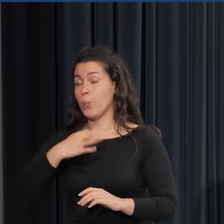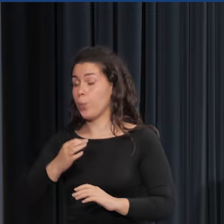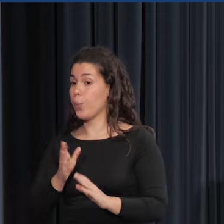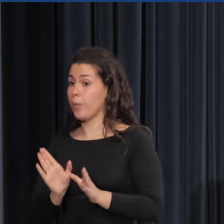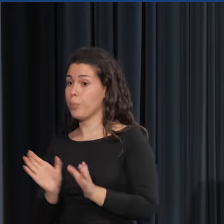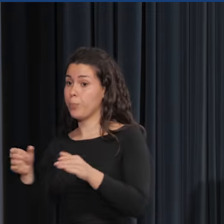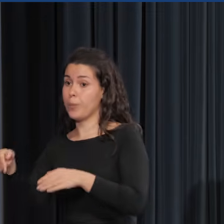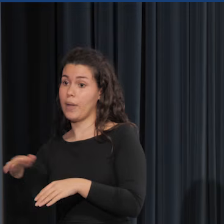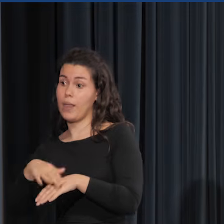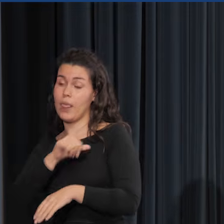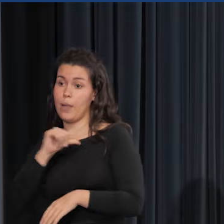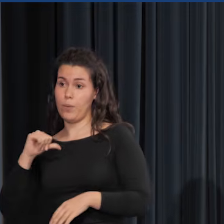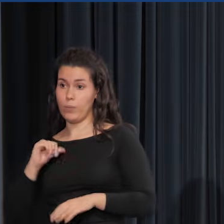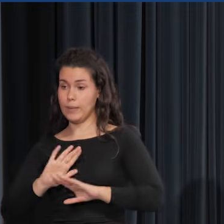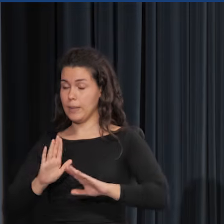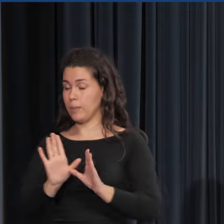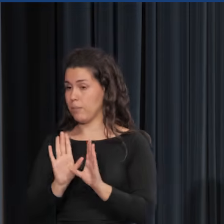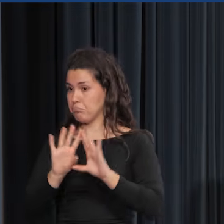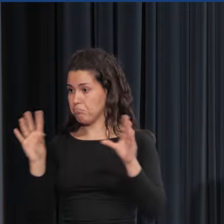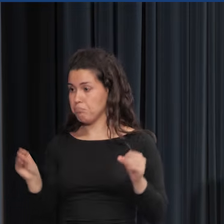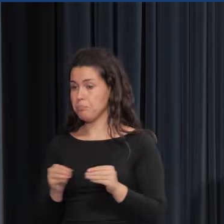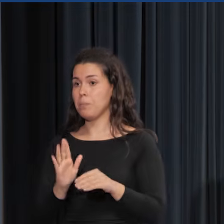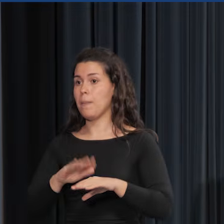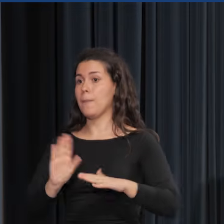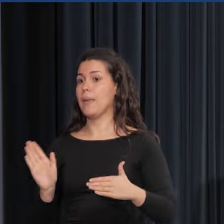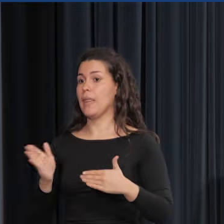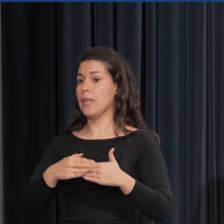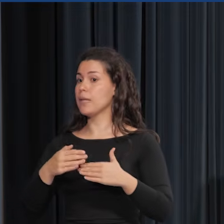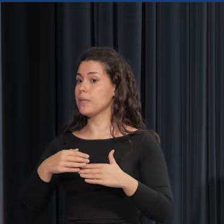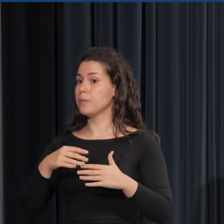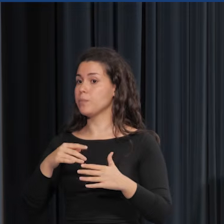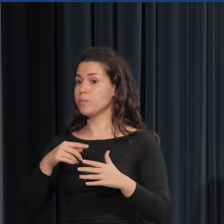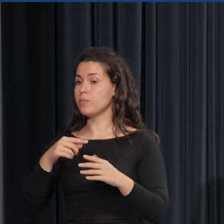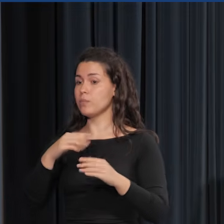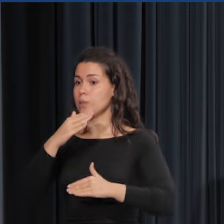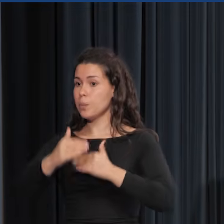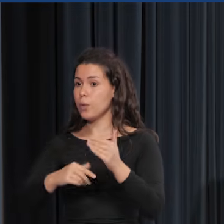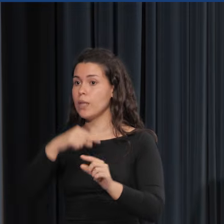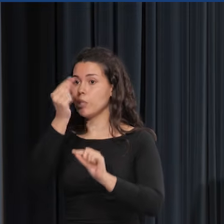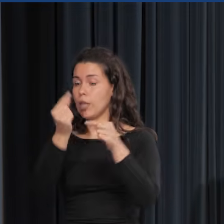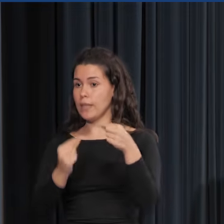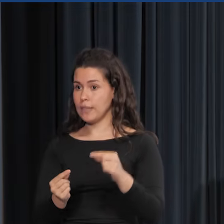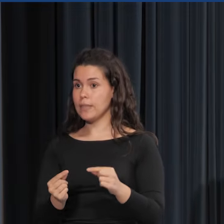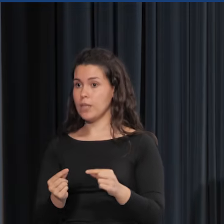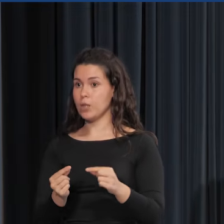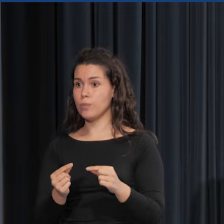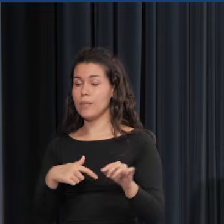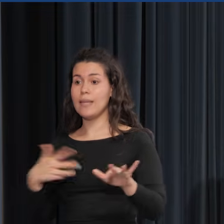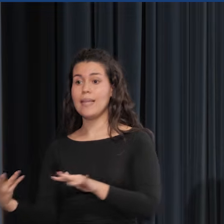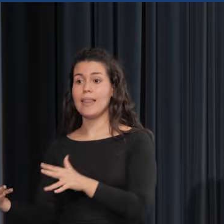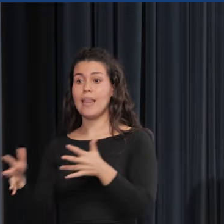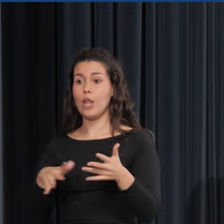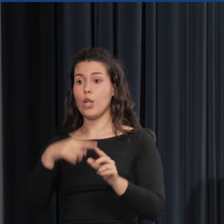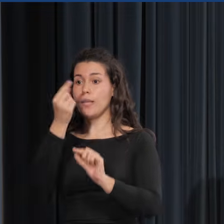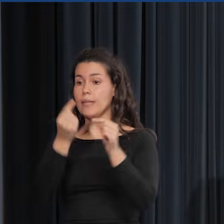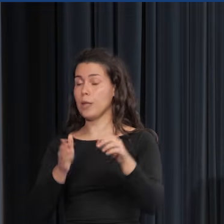cerrar, pues tenemos que decir que durante el proceso de diseño no es ni más, bueno, la integración en el diseño no es ni más ni menos que un